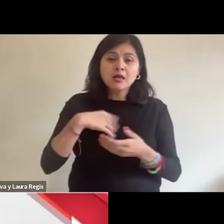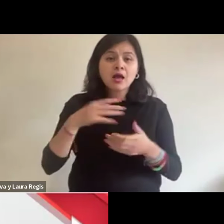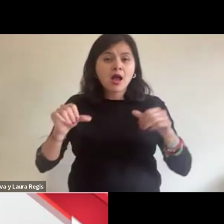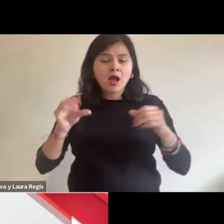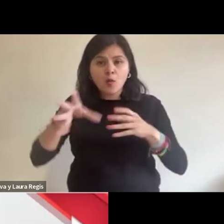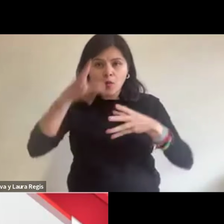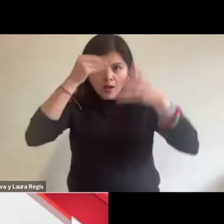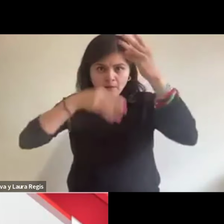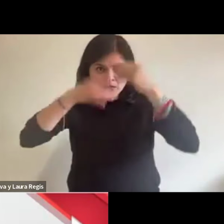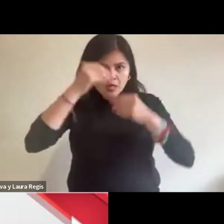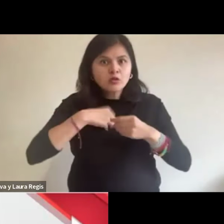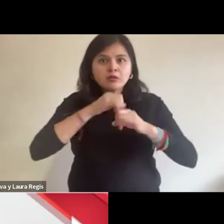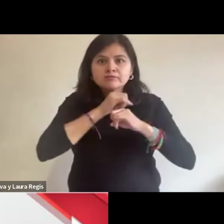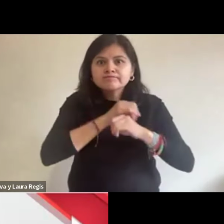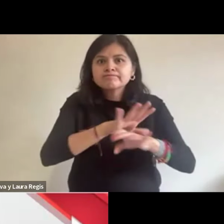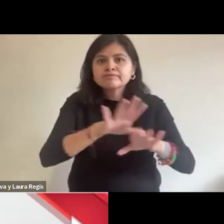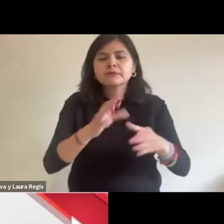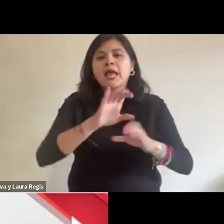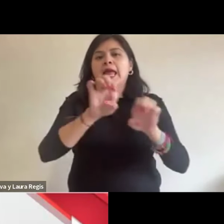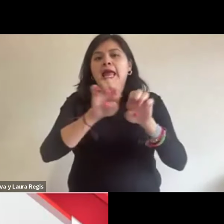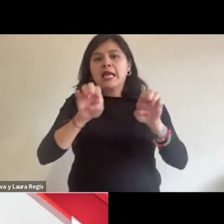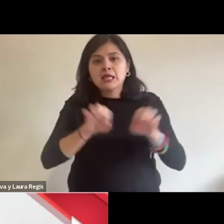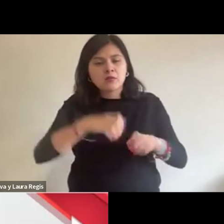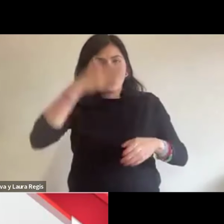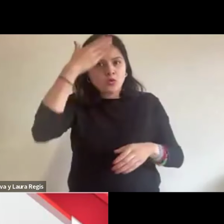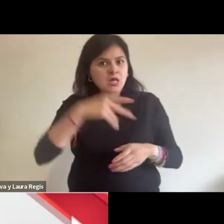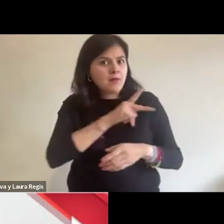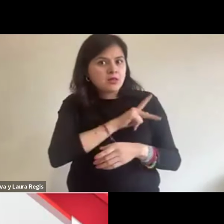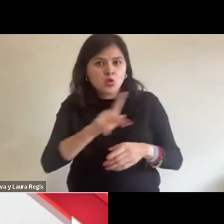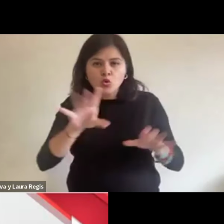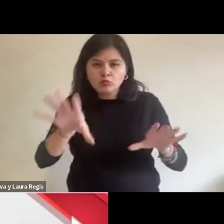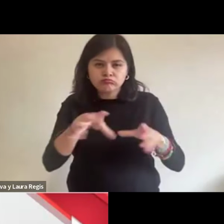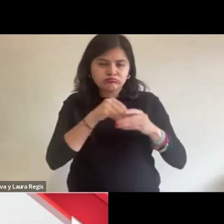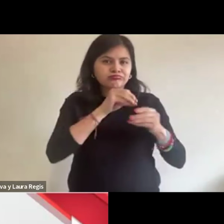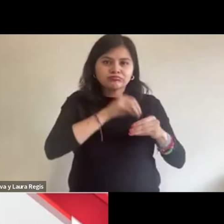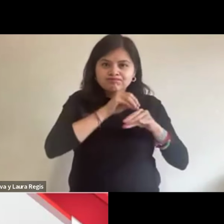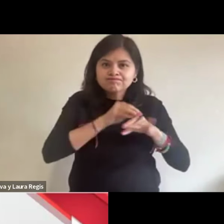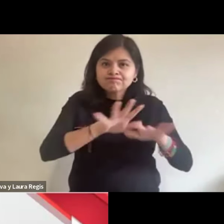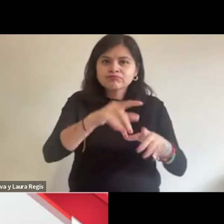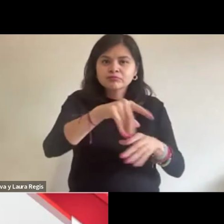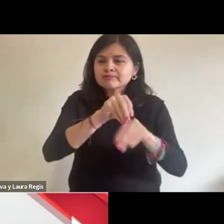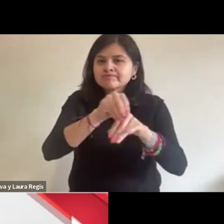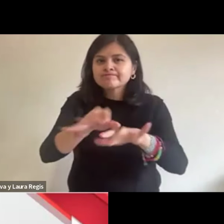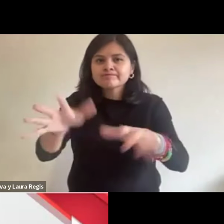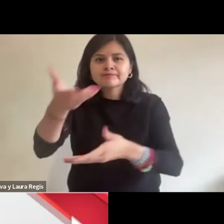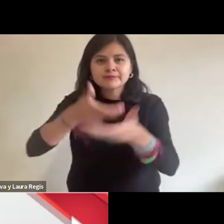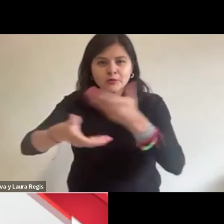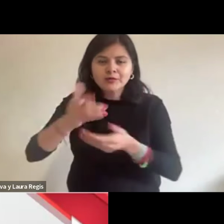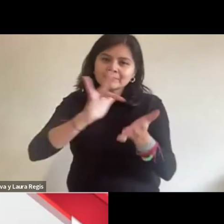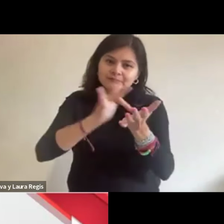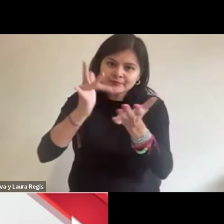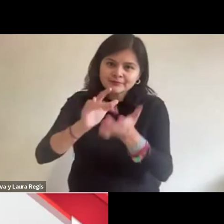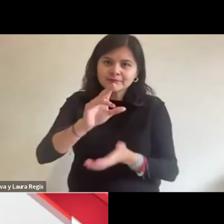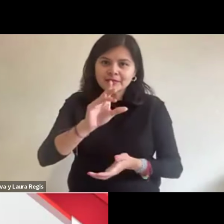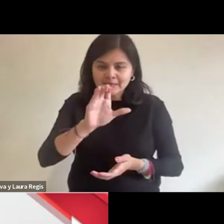que tomen las compartan con todo su equipo para que todo el equipo esté al día con esta información y estas novedades. Muchas gracias, Cristina. Muchas gracias